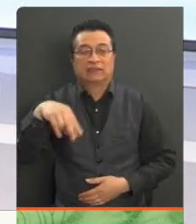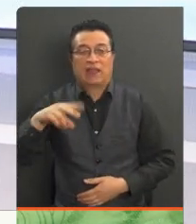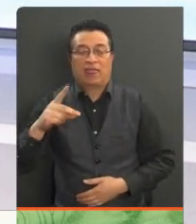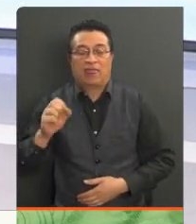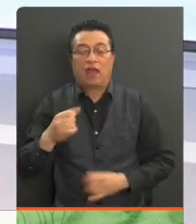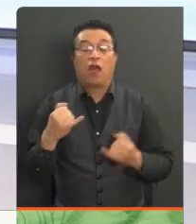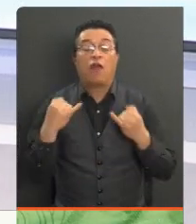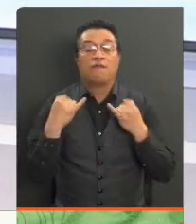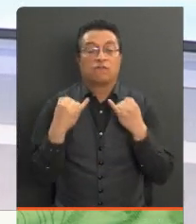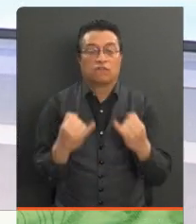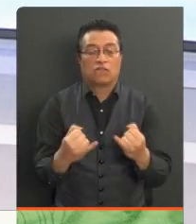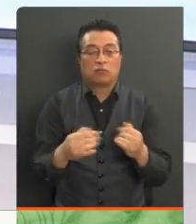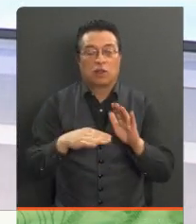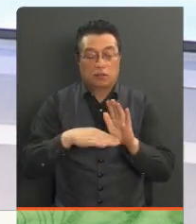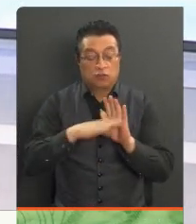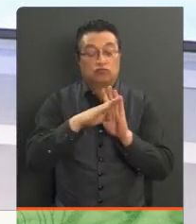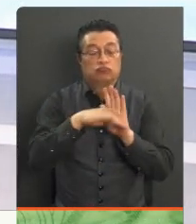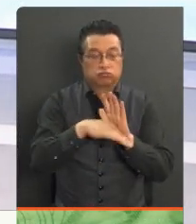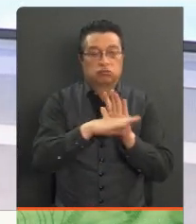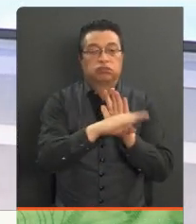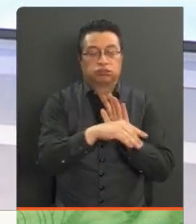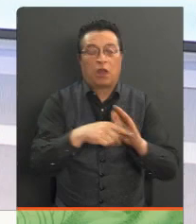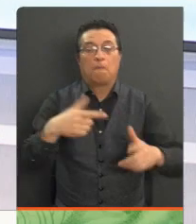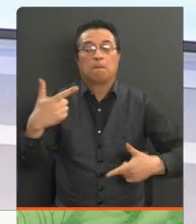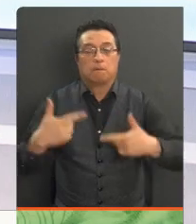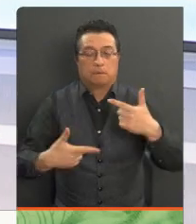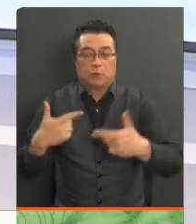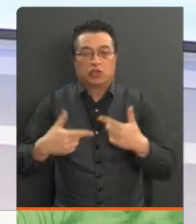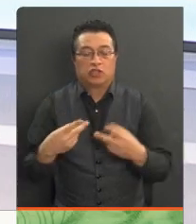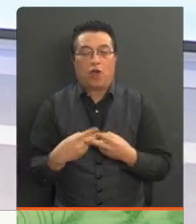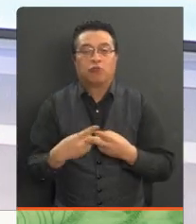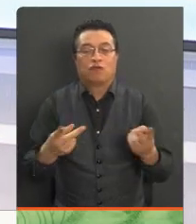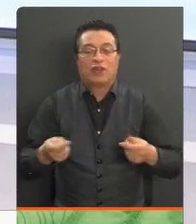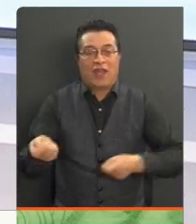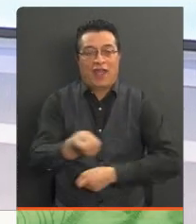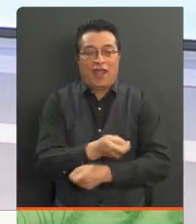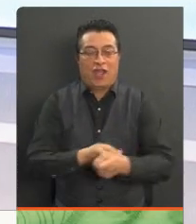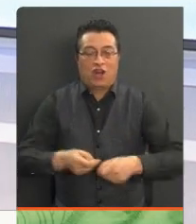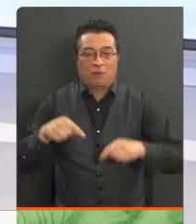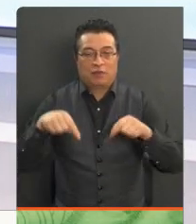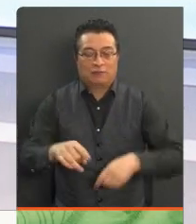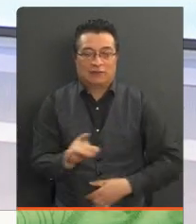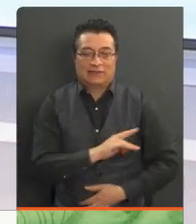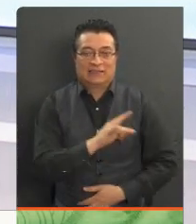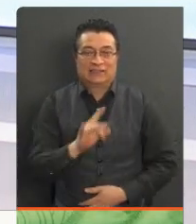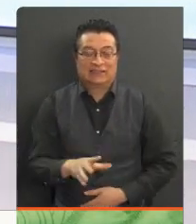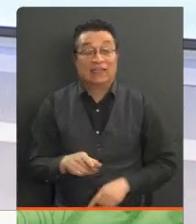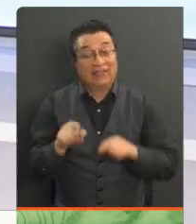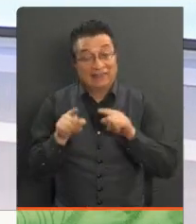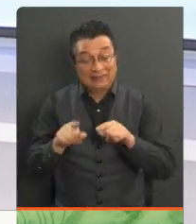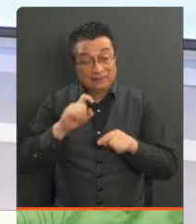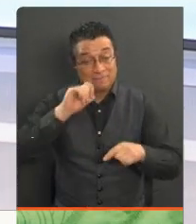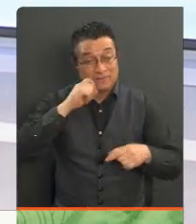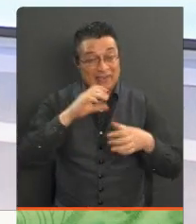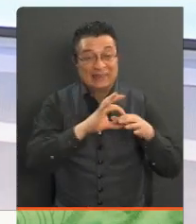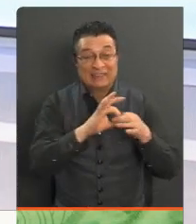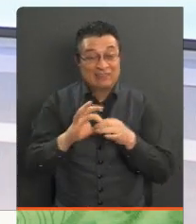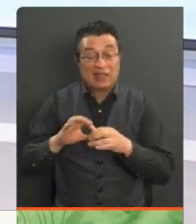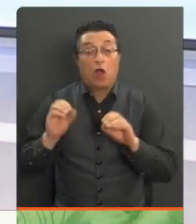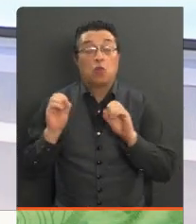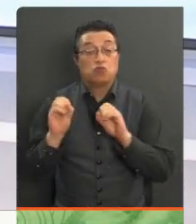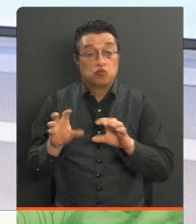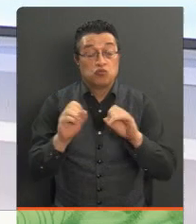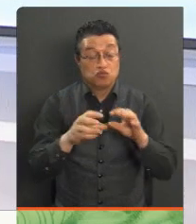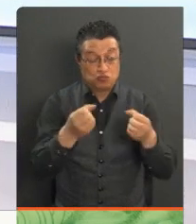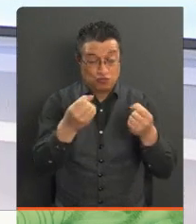de estabilidad de las políticas públicas económicas en nuestro país, y esto significó que muchas de esos